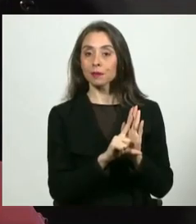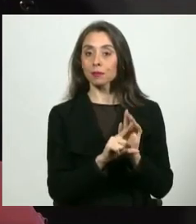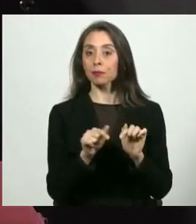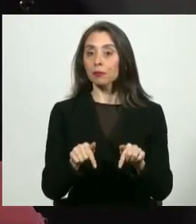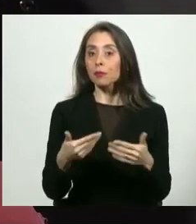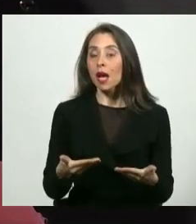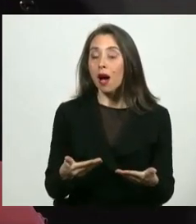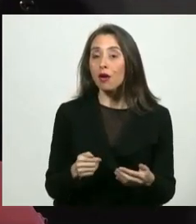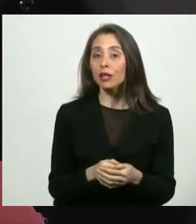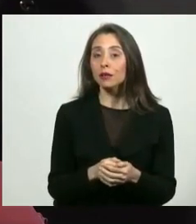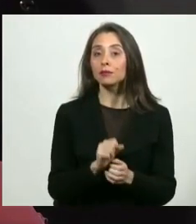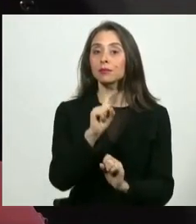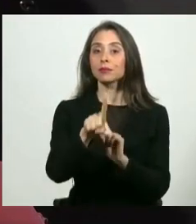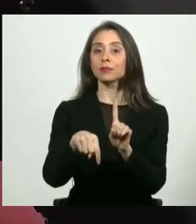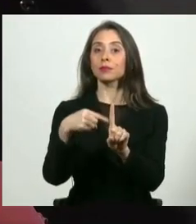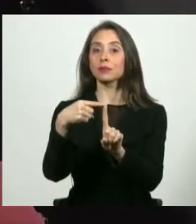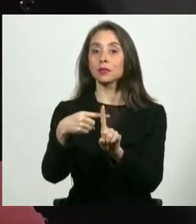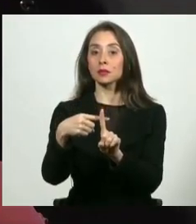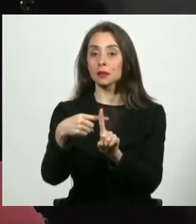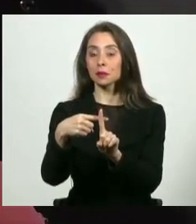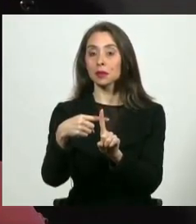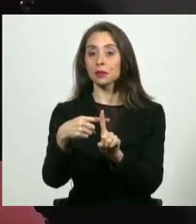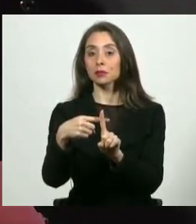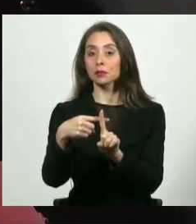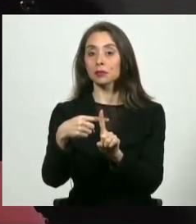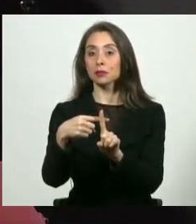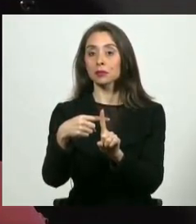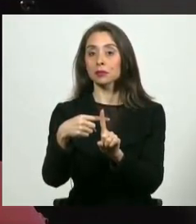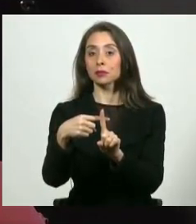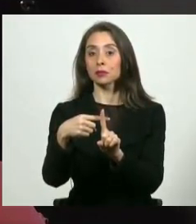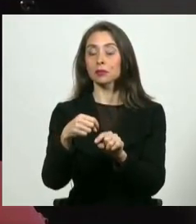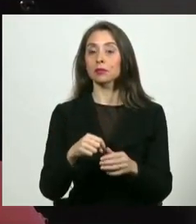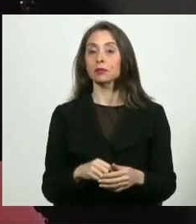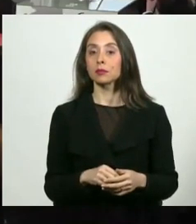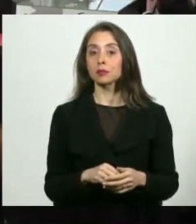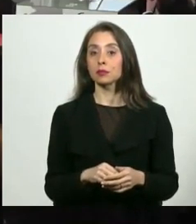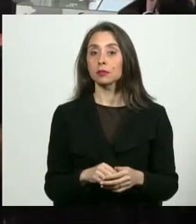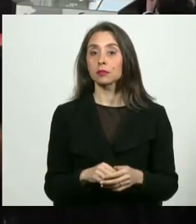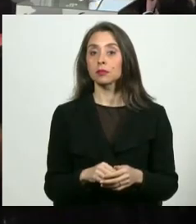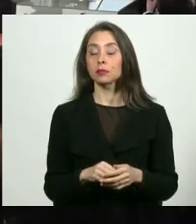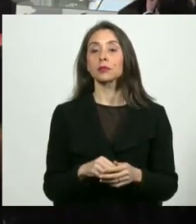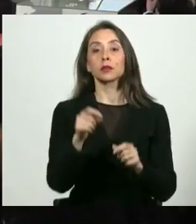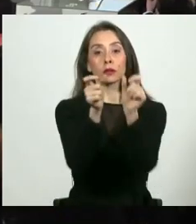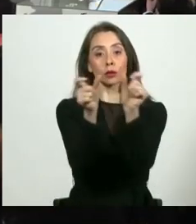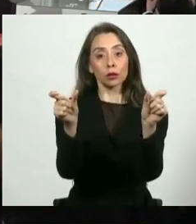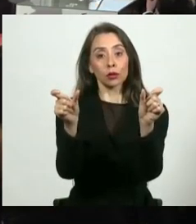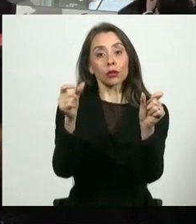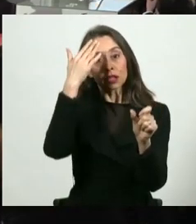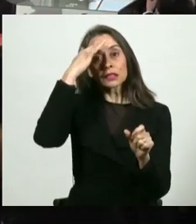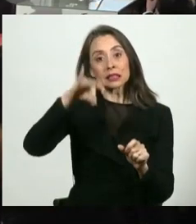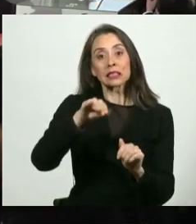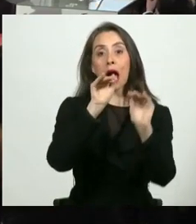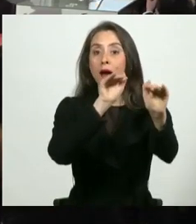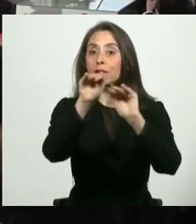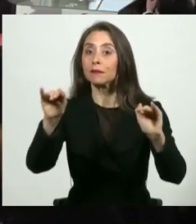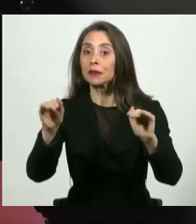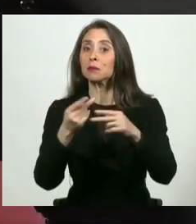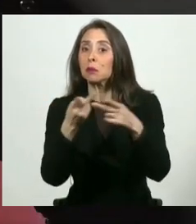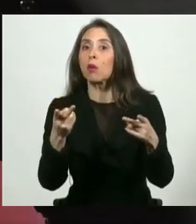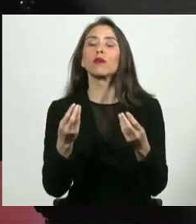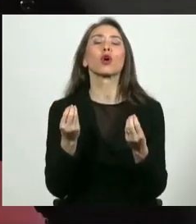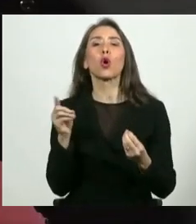Ahora, además de eso, que es de apercibimiento público, me gustaría preguntarle